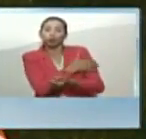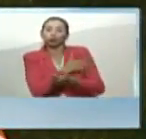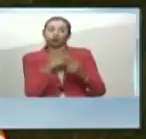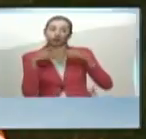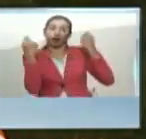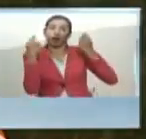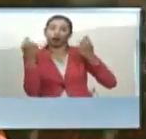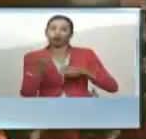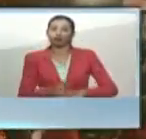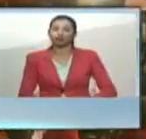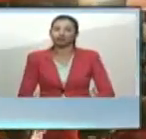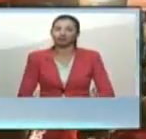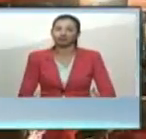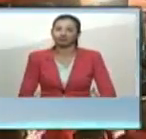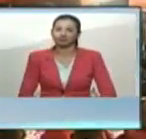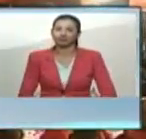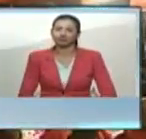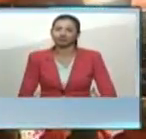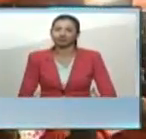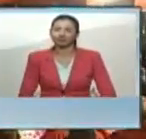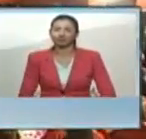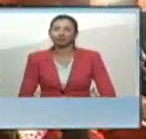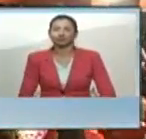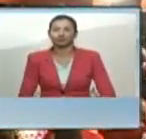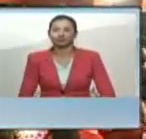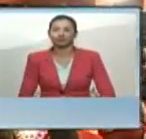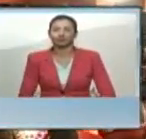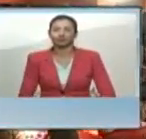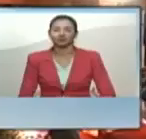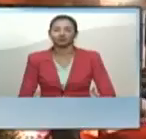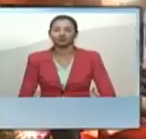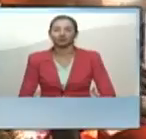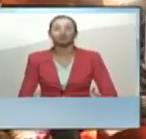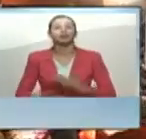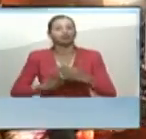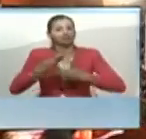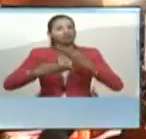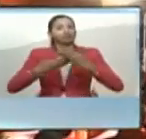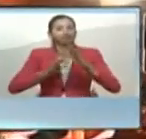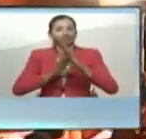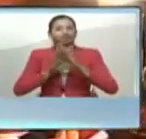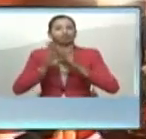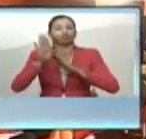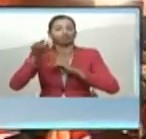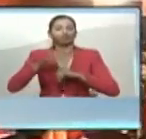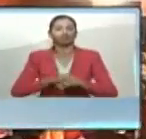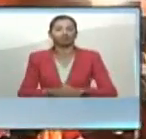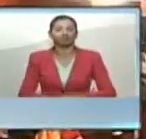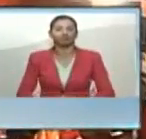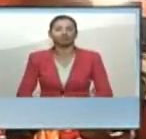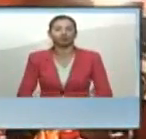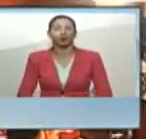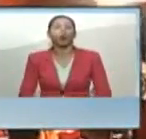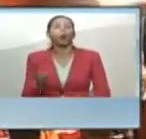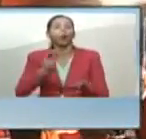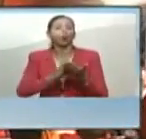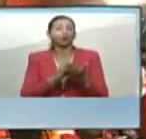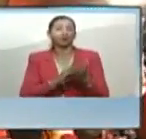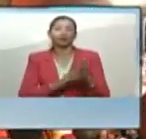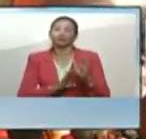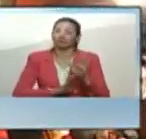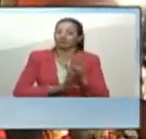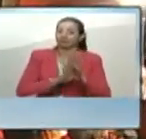Carlos, ha habido un reposicionamiento del sistema hegemónico de dominación